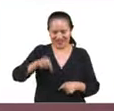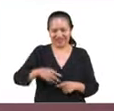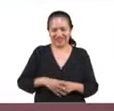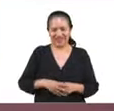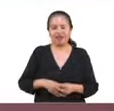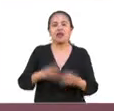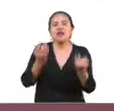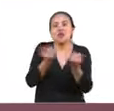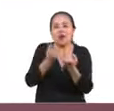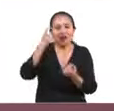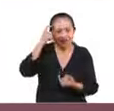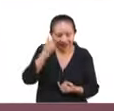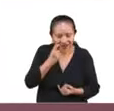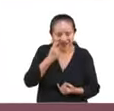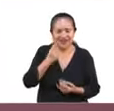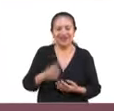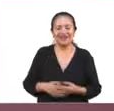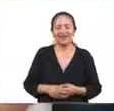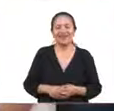¡Guerrero!